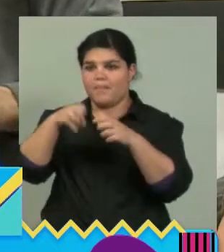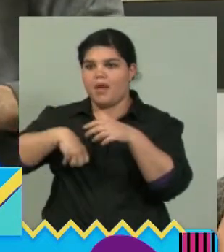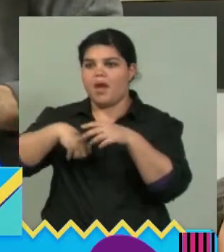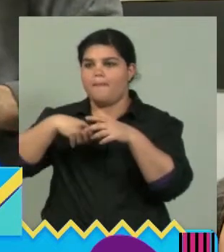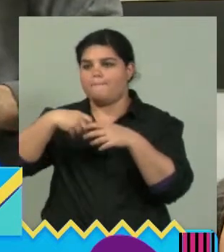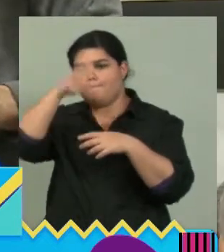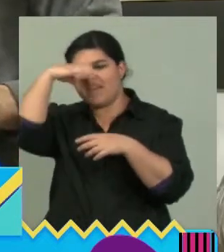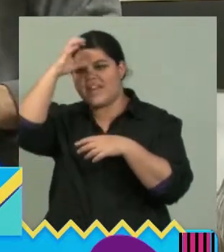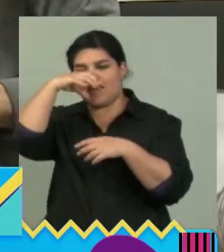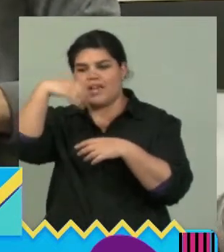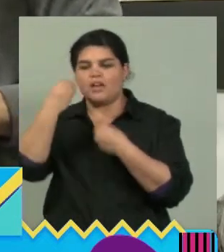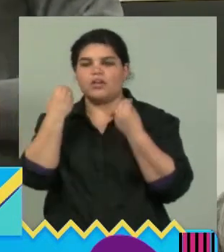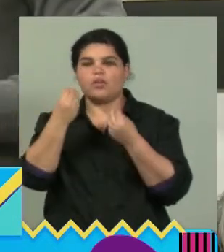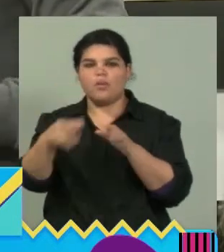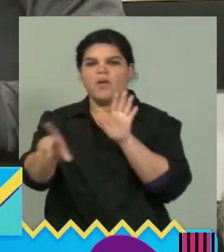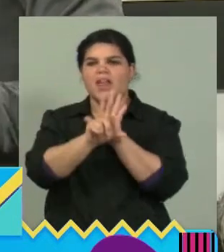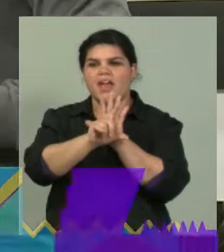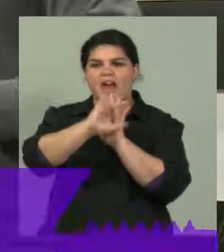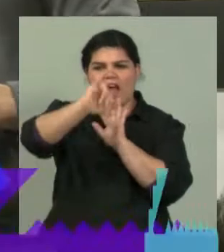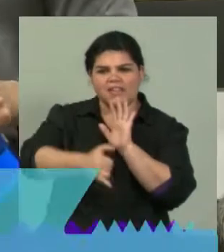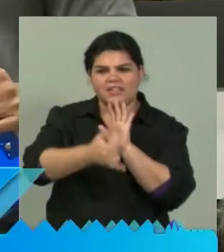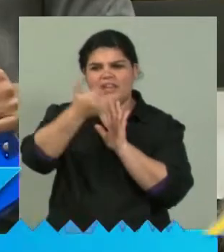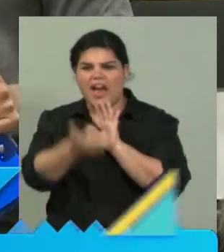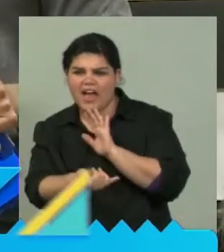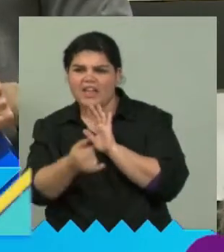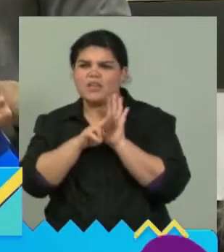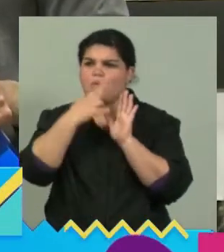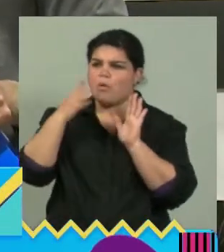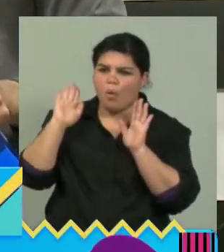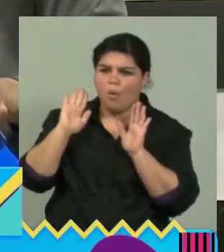ahí analizar el tema de la legislación. Hay legislaciones, se cumplen, no se cumplen.